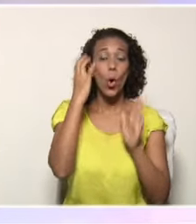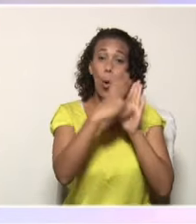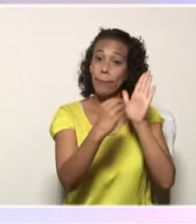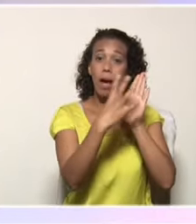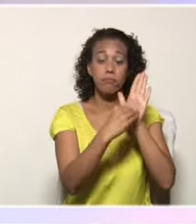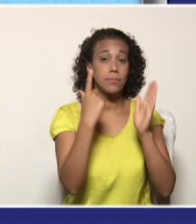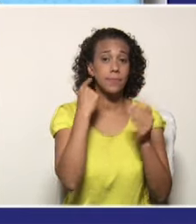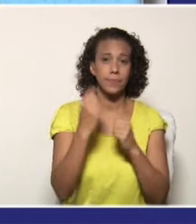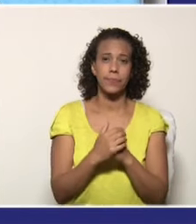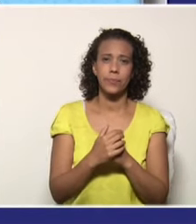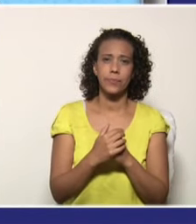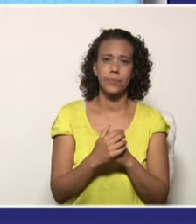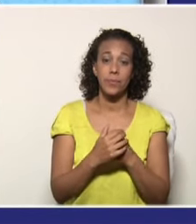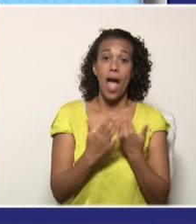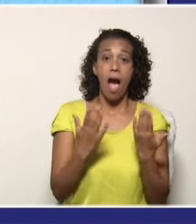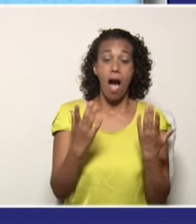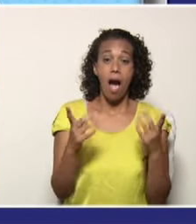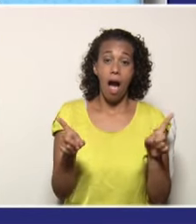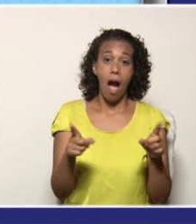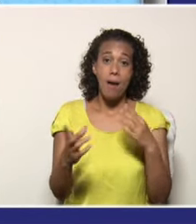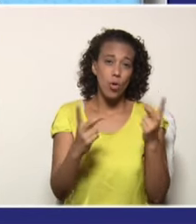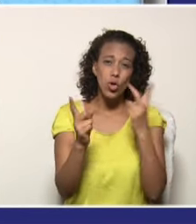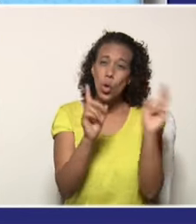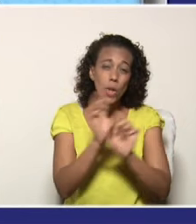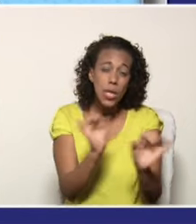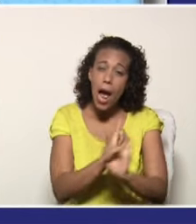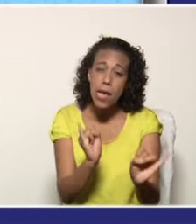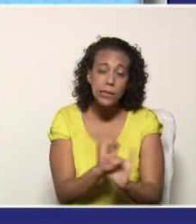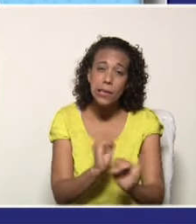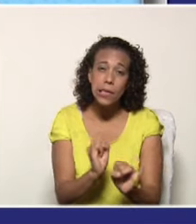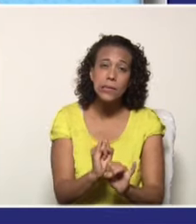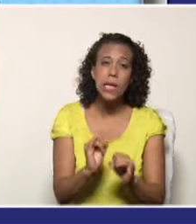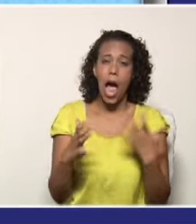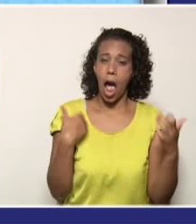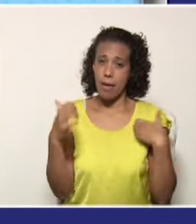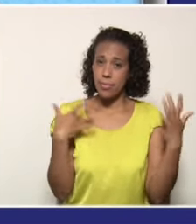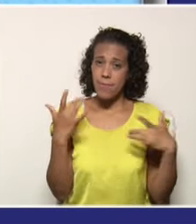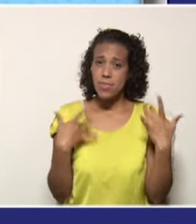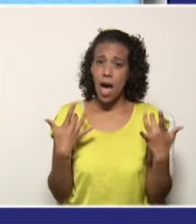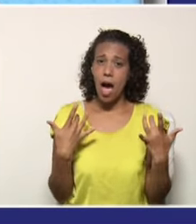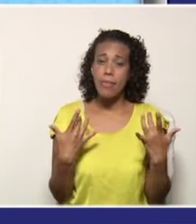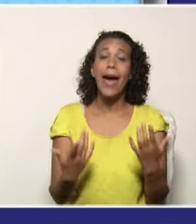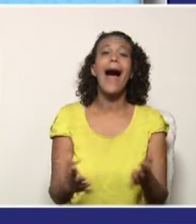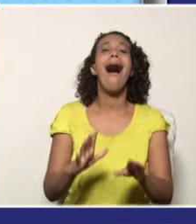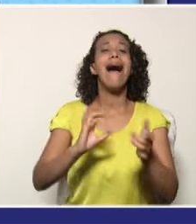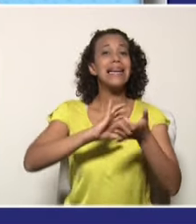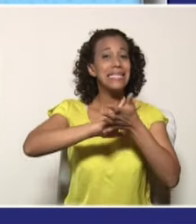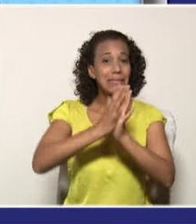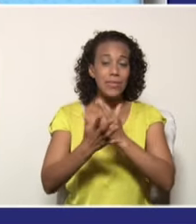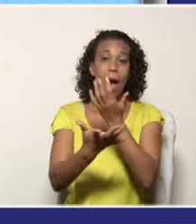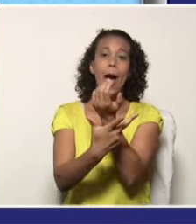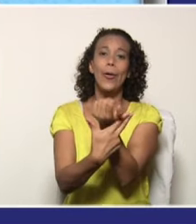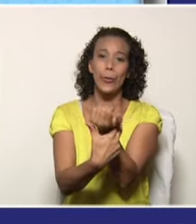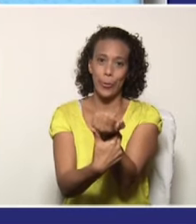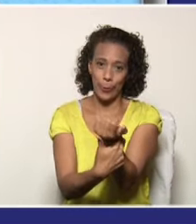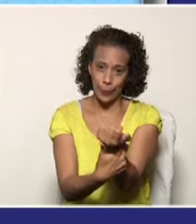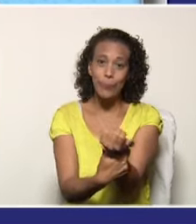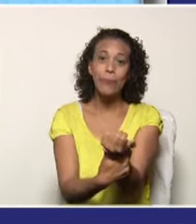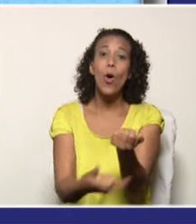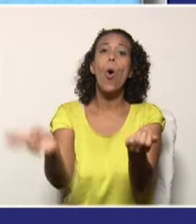Luego de realizado ambos ejercicios, usted va a hacer la toma del pulso, ¿verdad?,